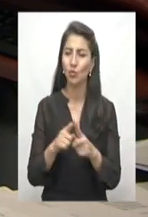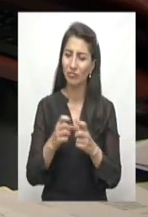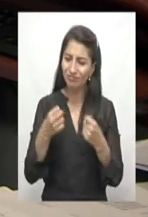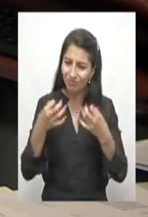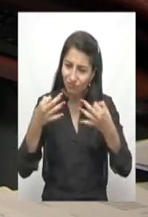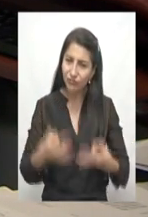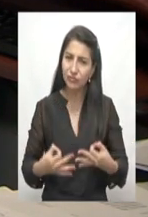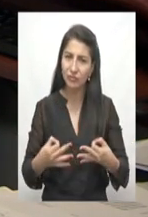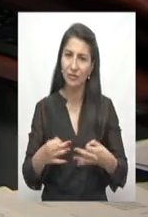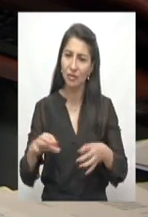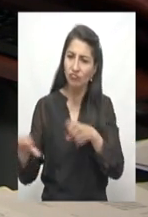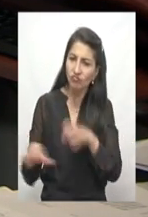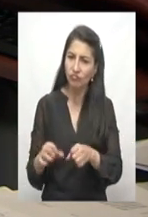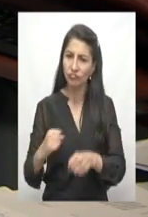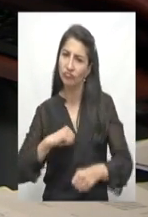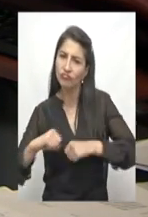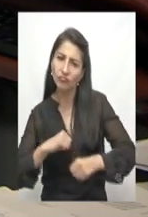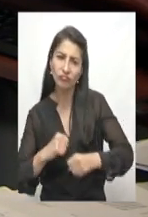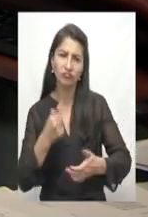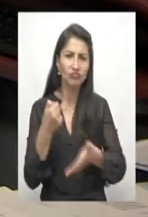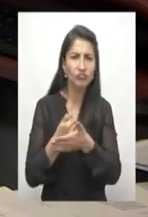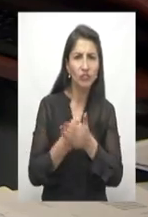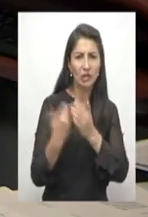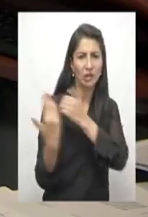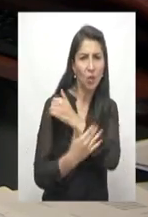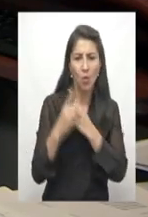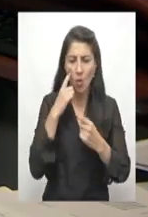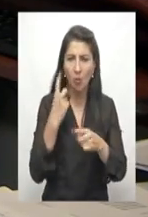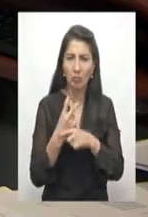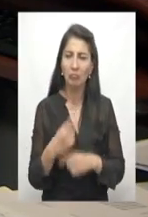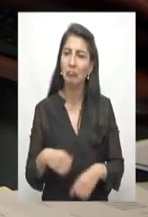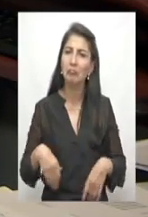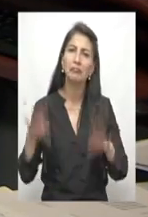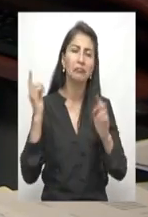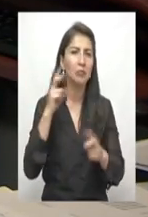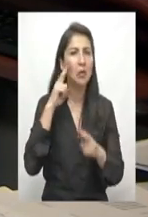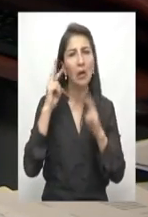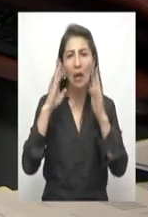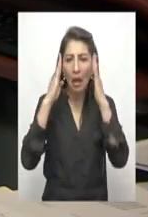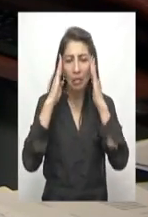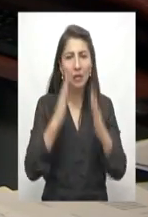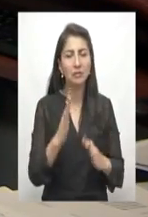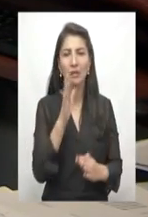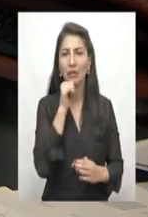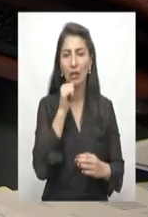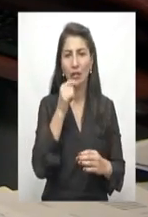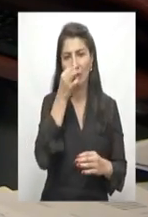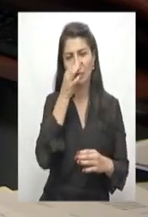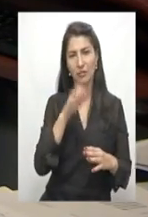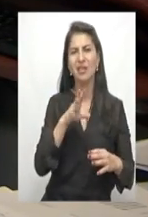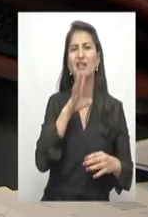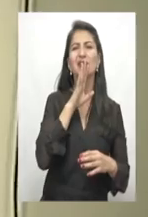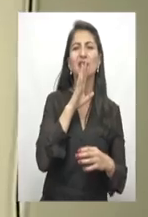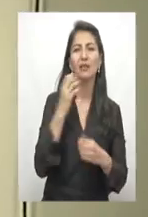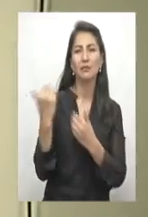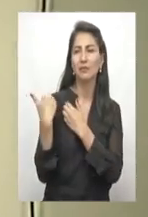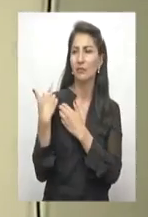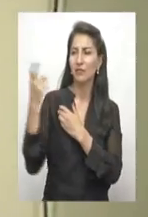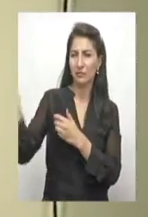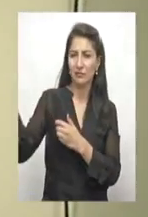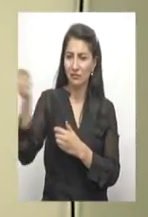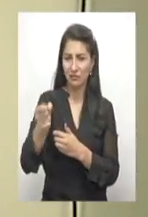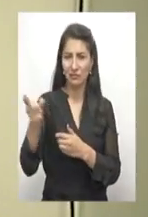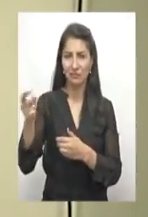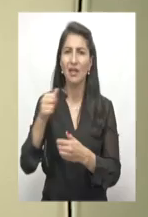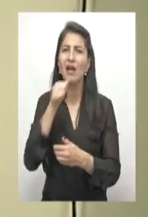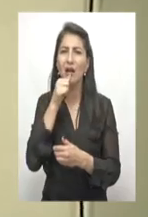real función sancionatoria con respecto al operador